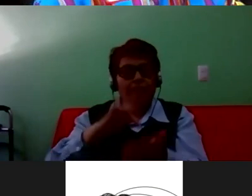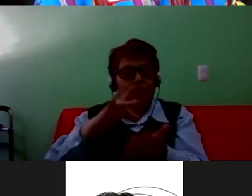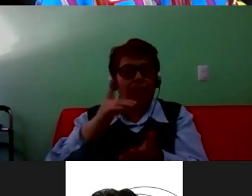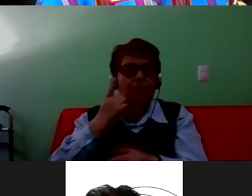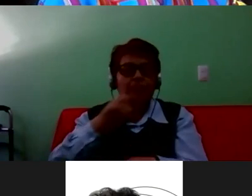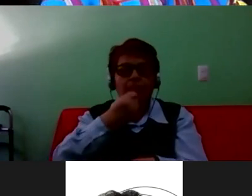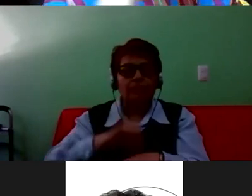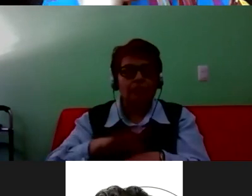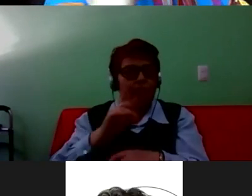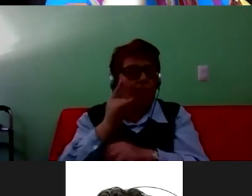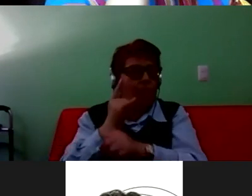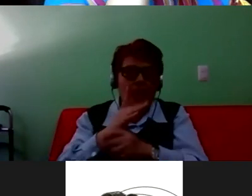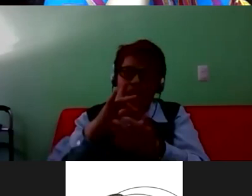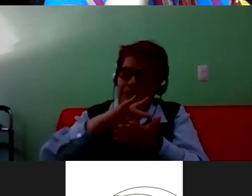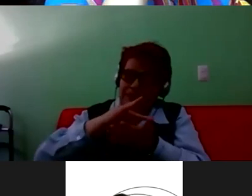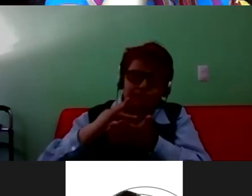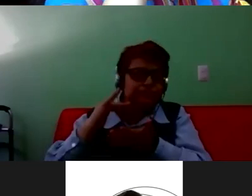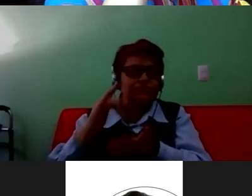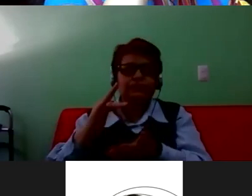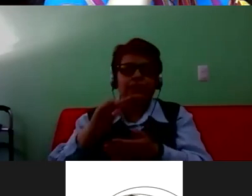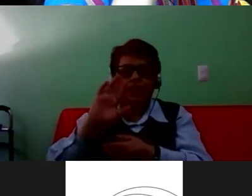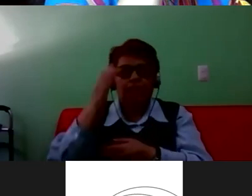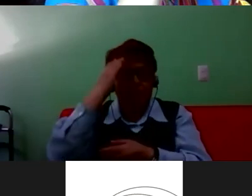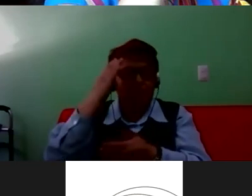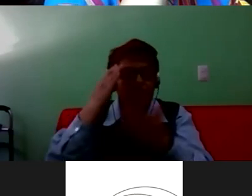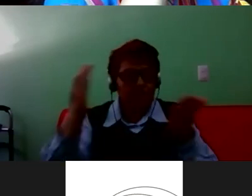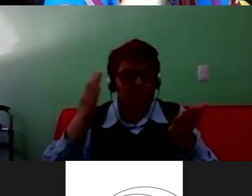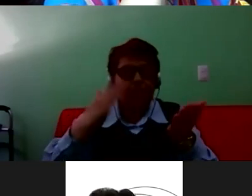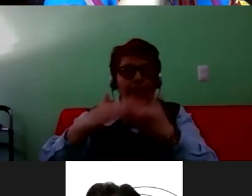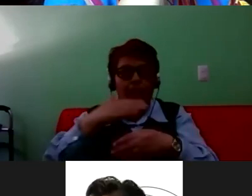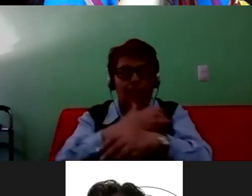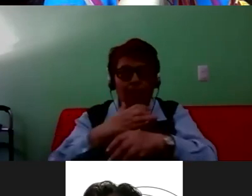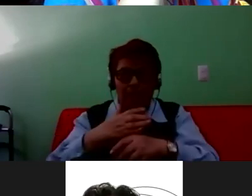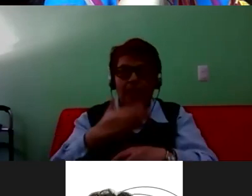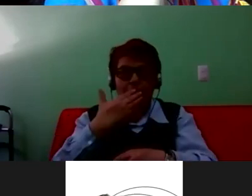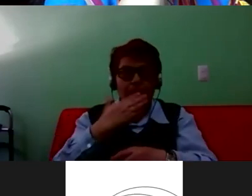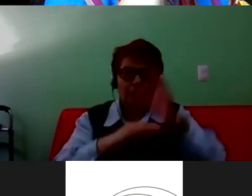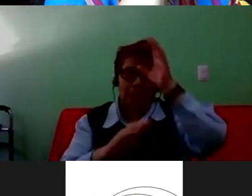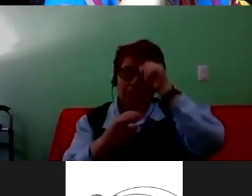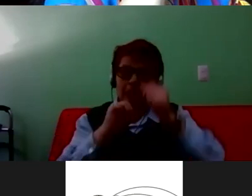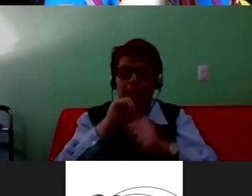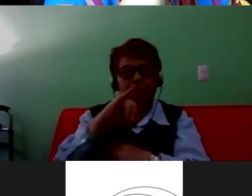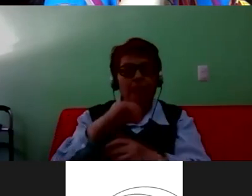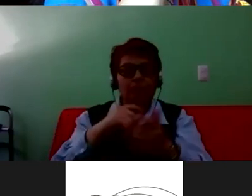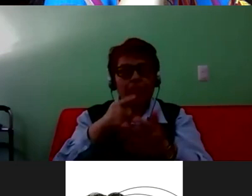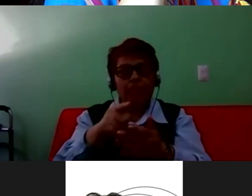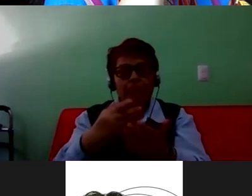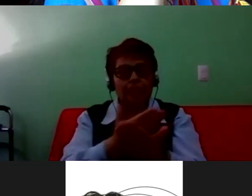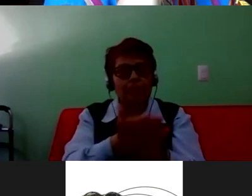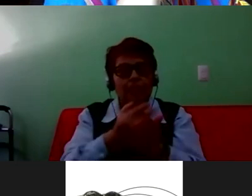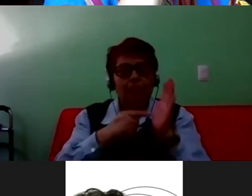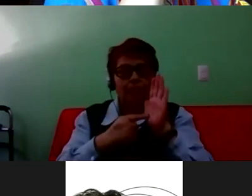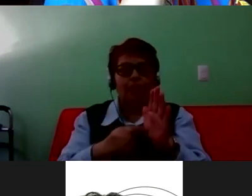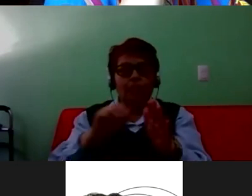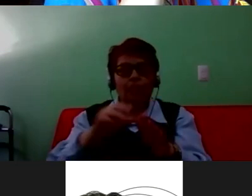Únicamente para agradecer y reconocer que vamos a acompañar esta propuesta, no solamente por un